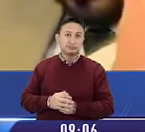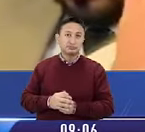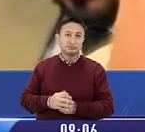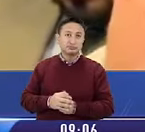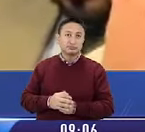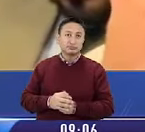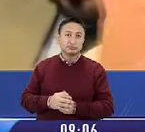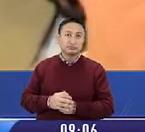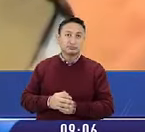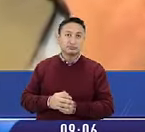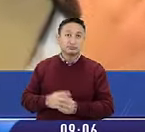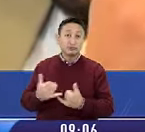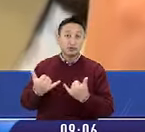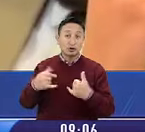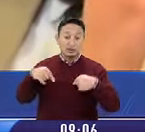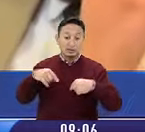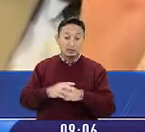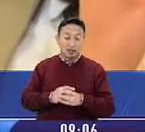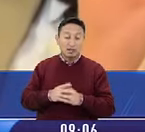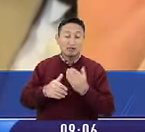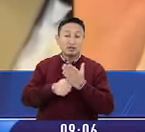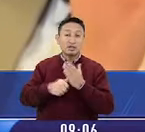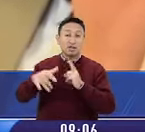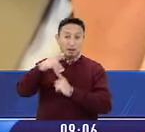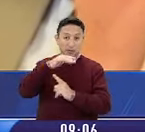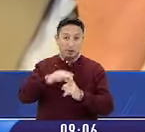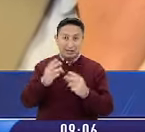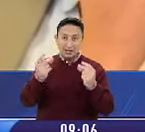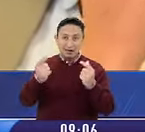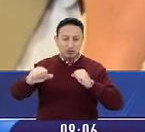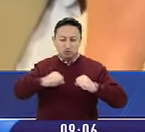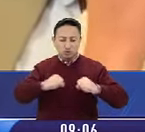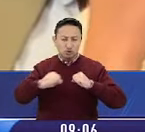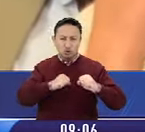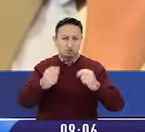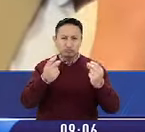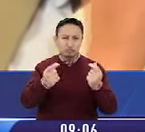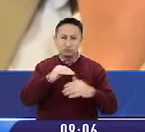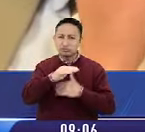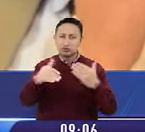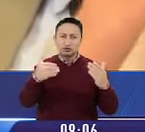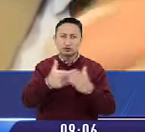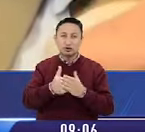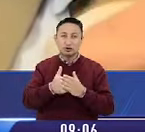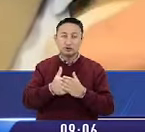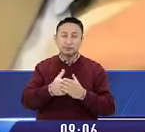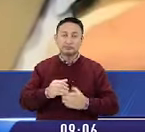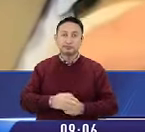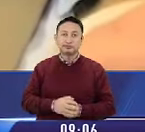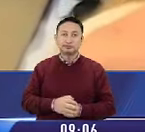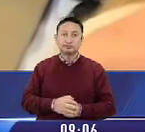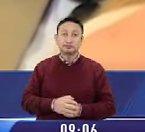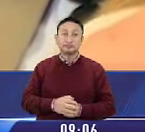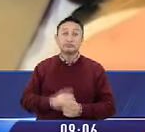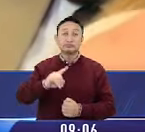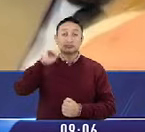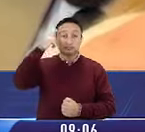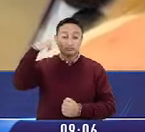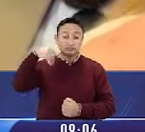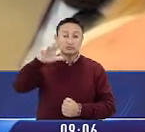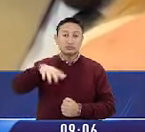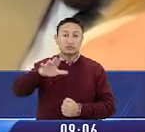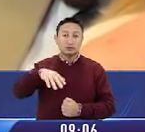dado agilidad a absolutamente todo el pueblo ecuatoriano. En este gobierno, en 5 meses,